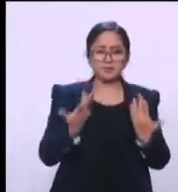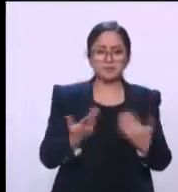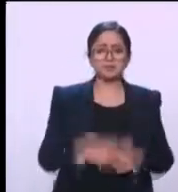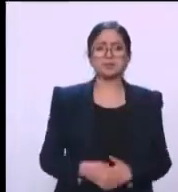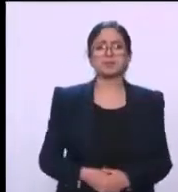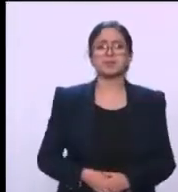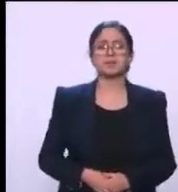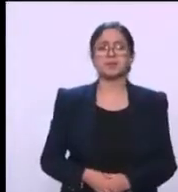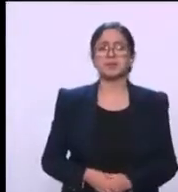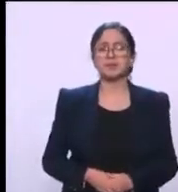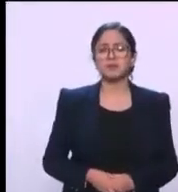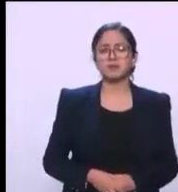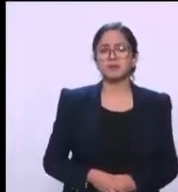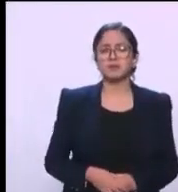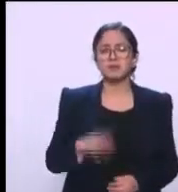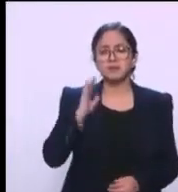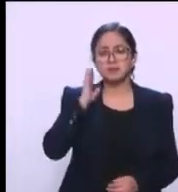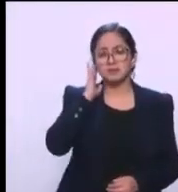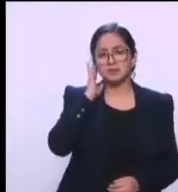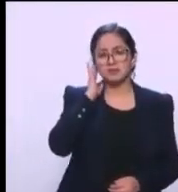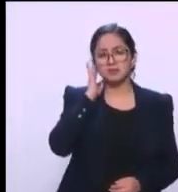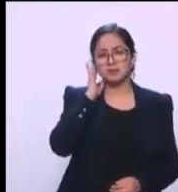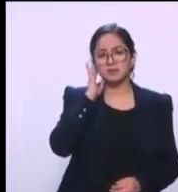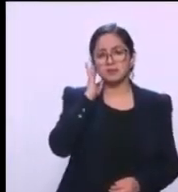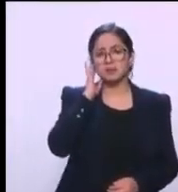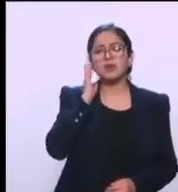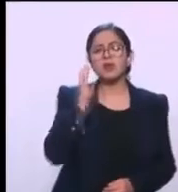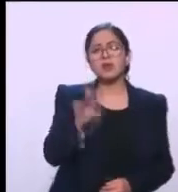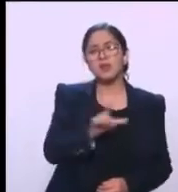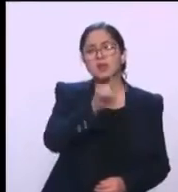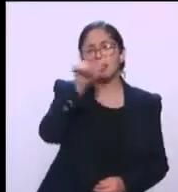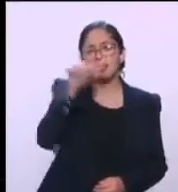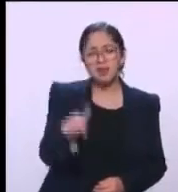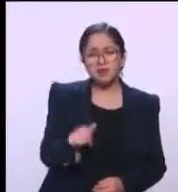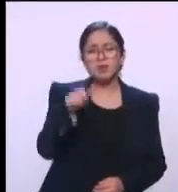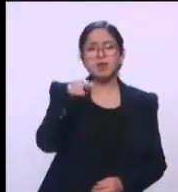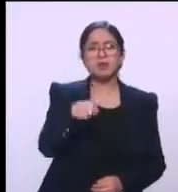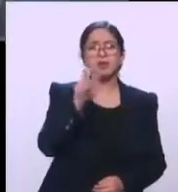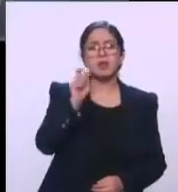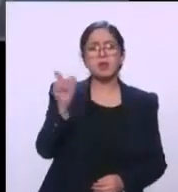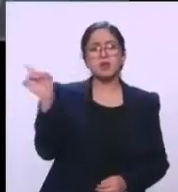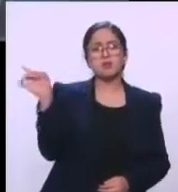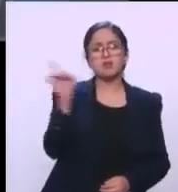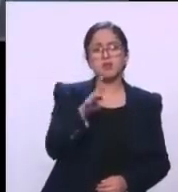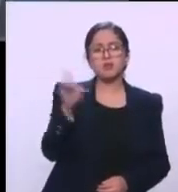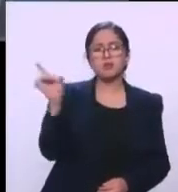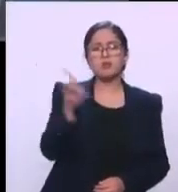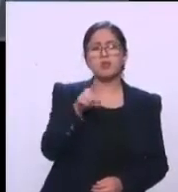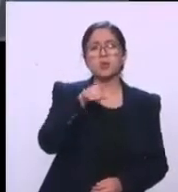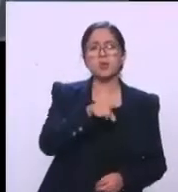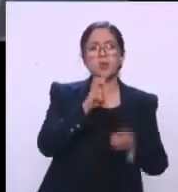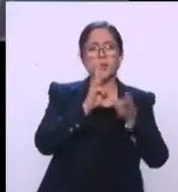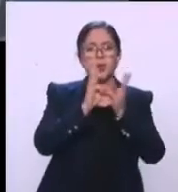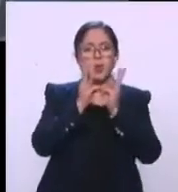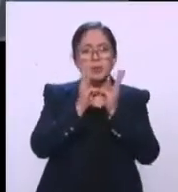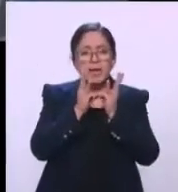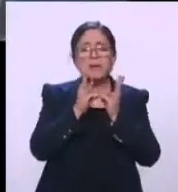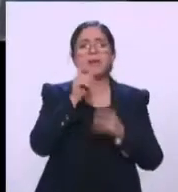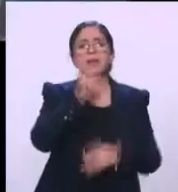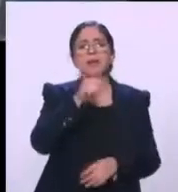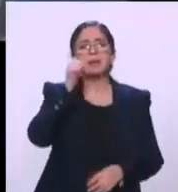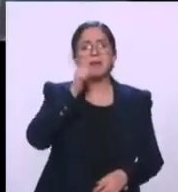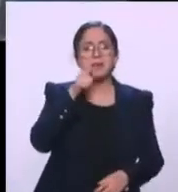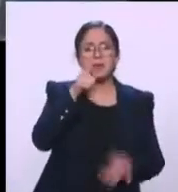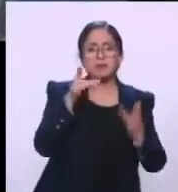Más grave, después en un texto estuvo circulando a través de WhatsApp, que en México es la red social